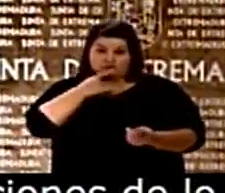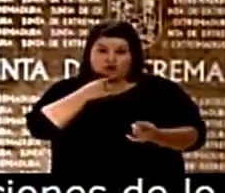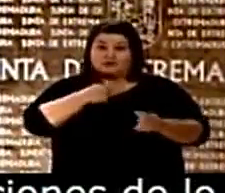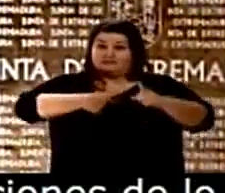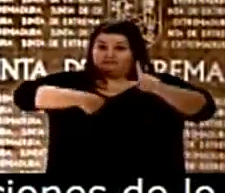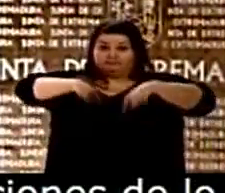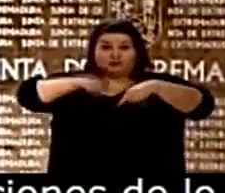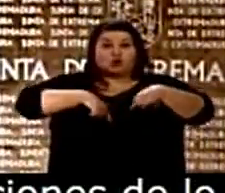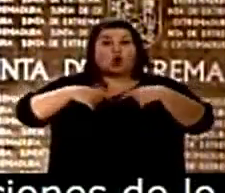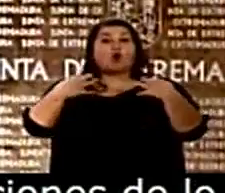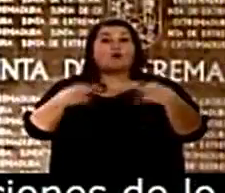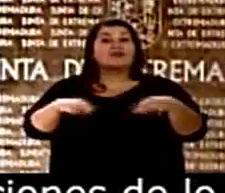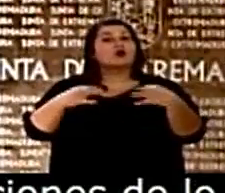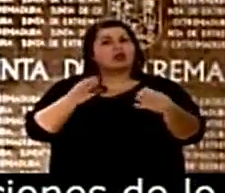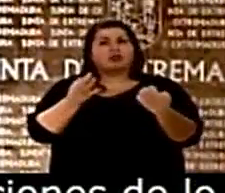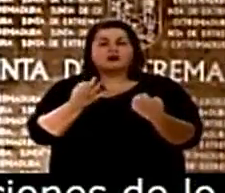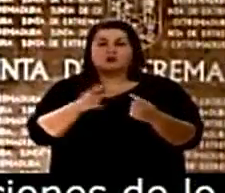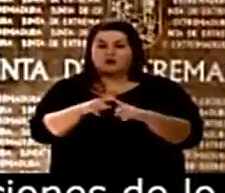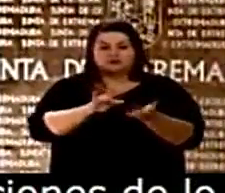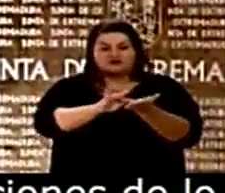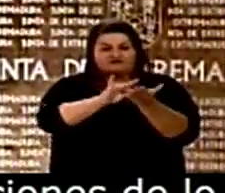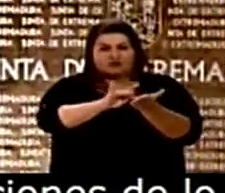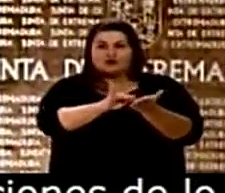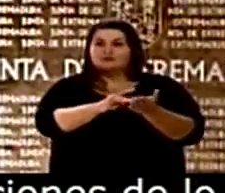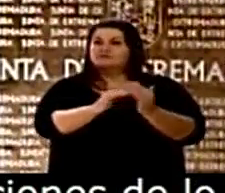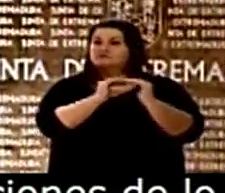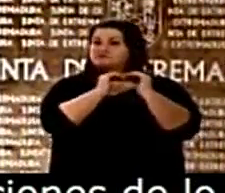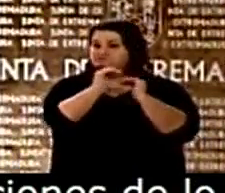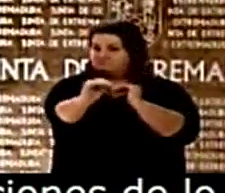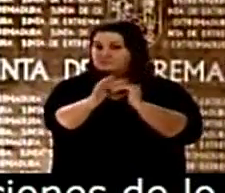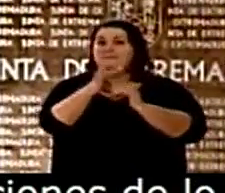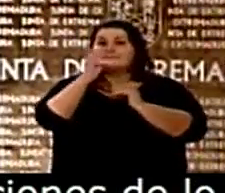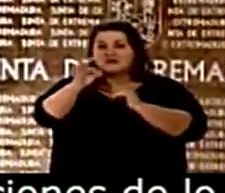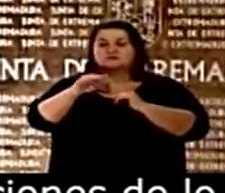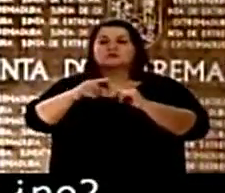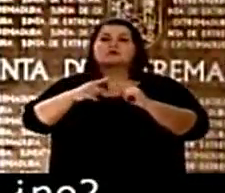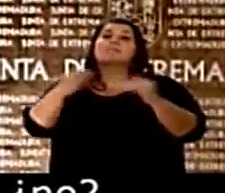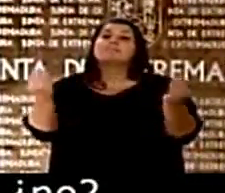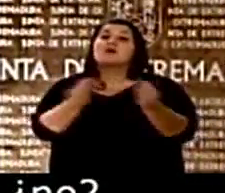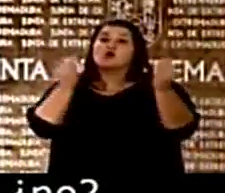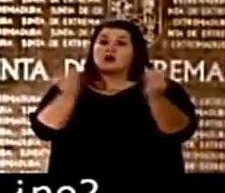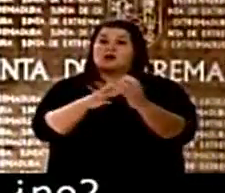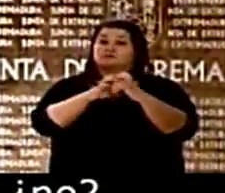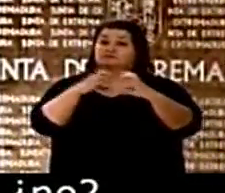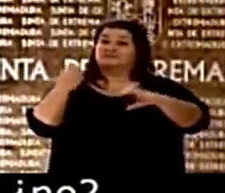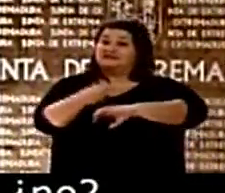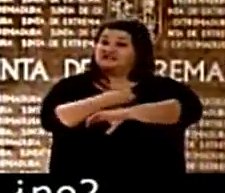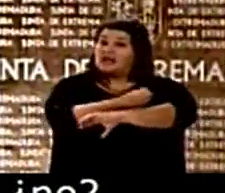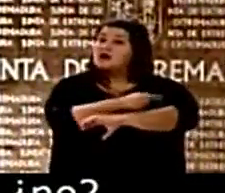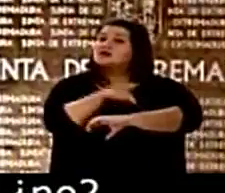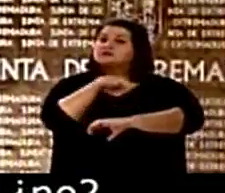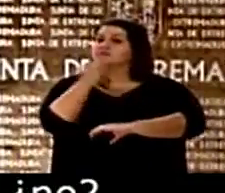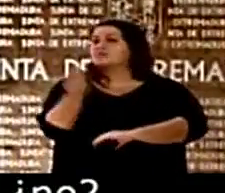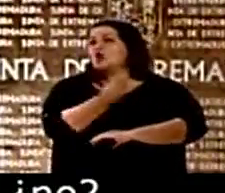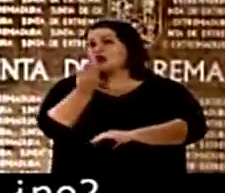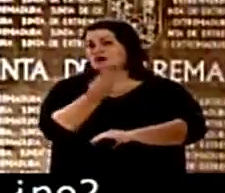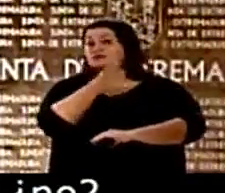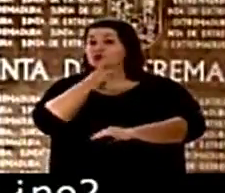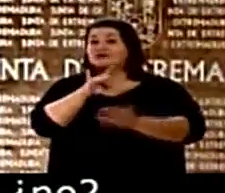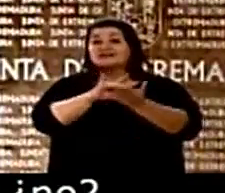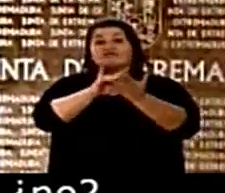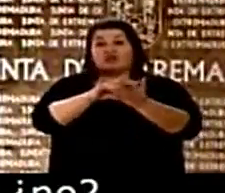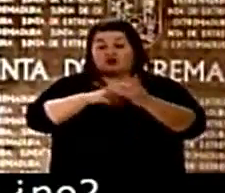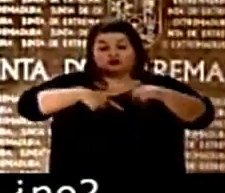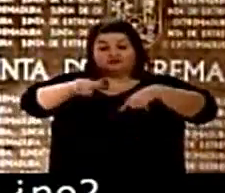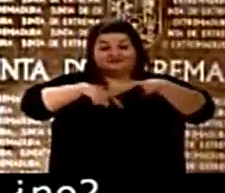ferroviaria convencional, ¿no? De otra parte, la mejora del material rodante que presta actualmente el servicio en las